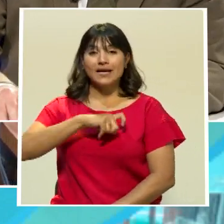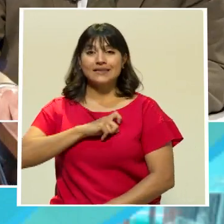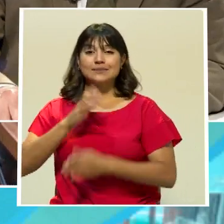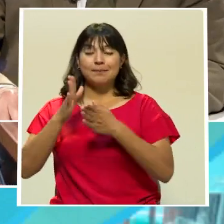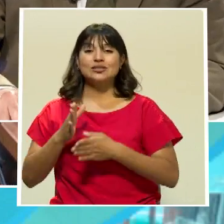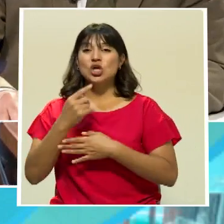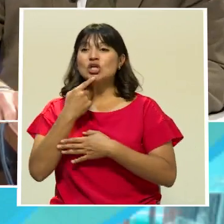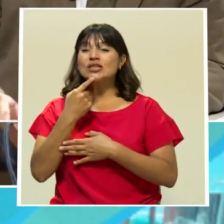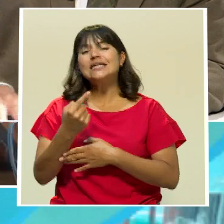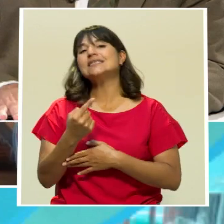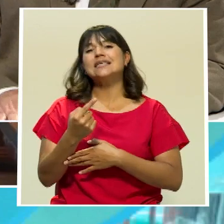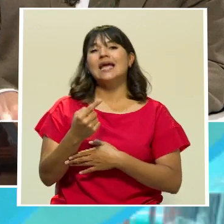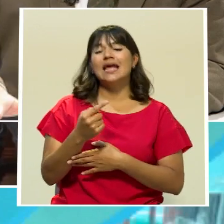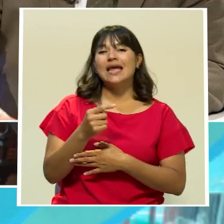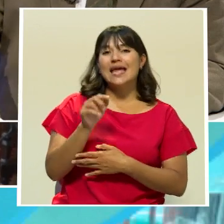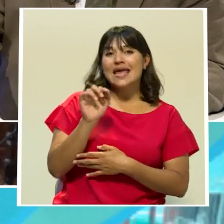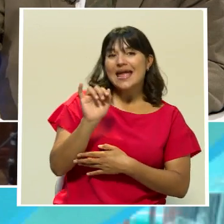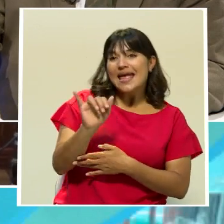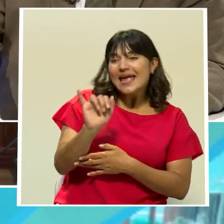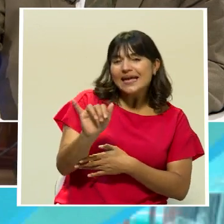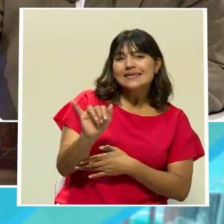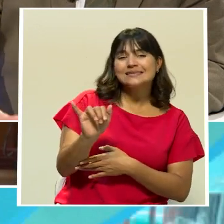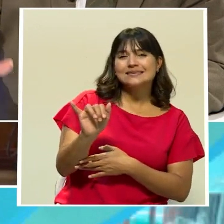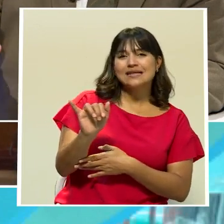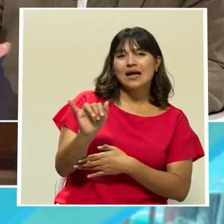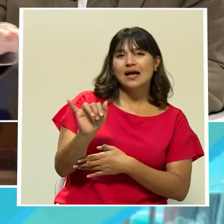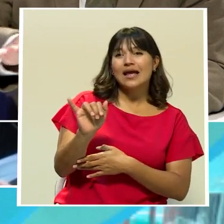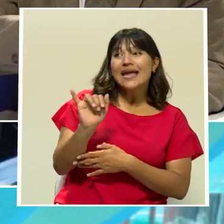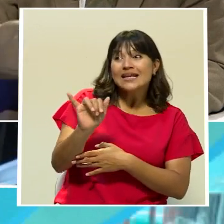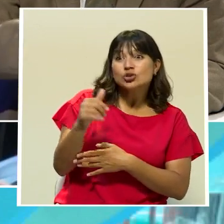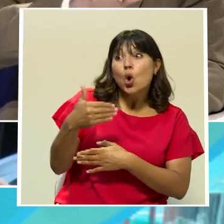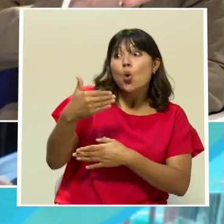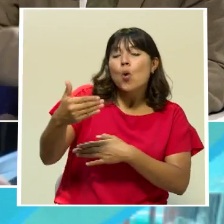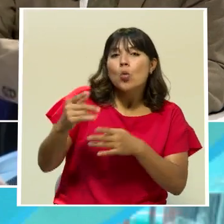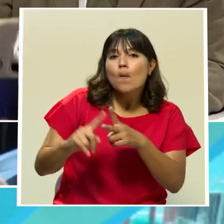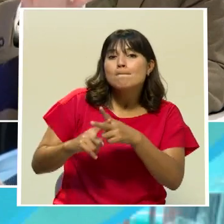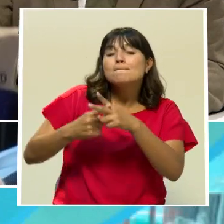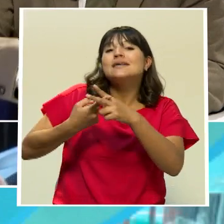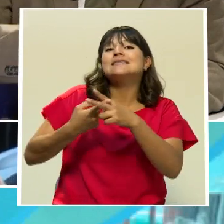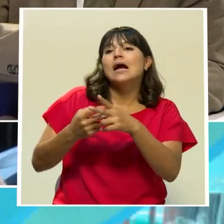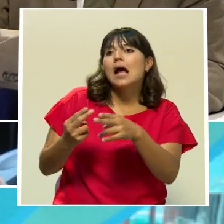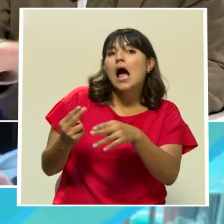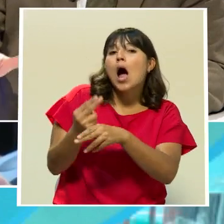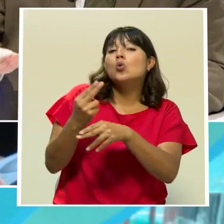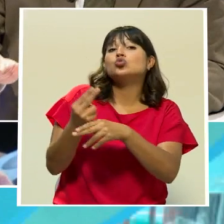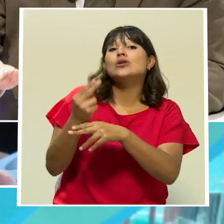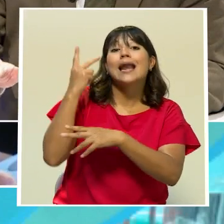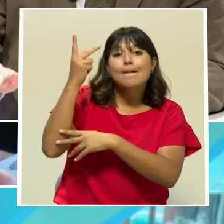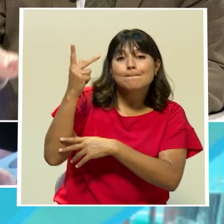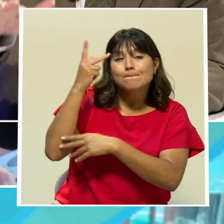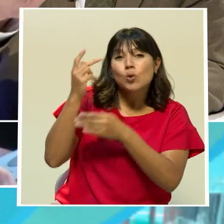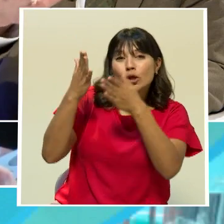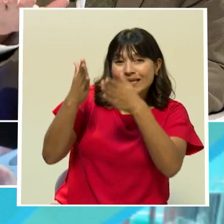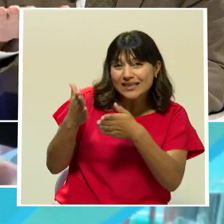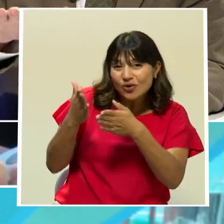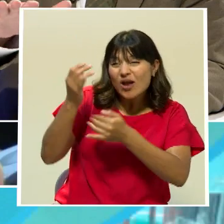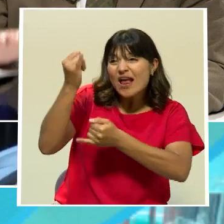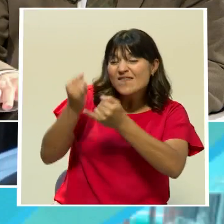esa deslegitimidad, después de barrer con los políticos, iba a ir barriendo una a una con todas las